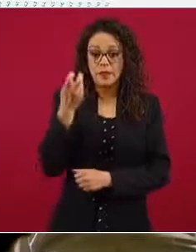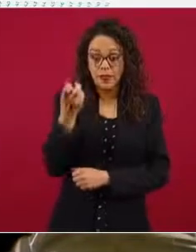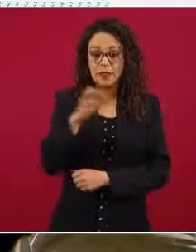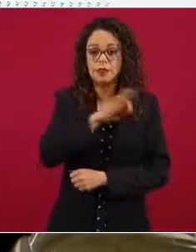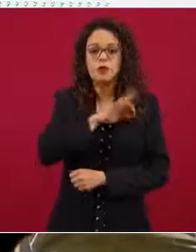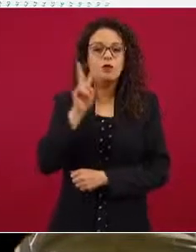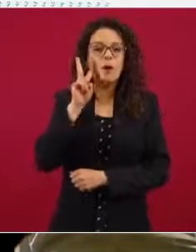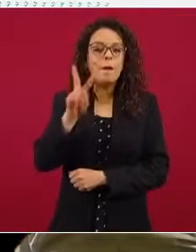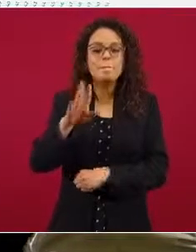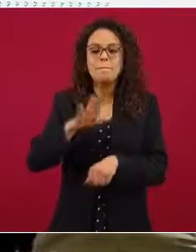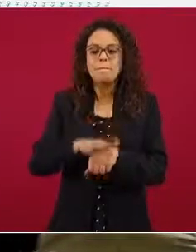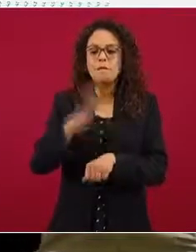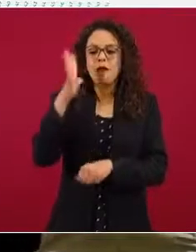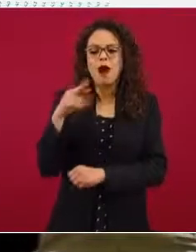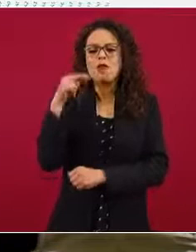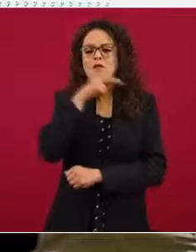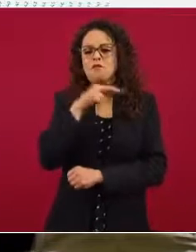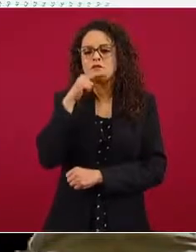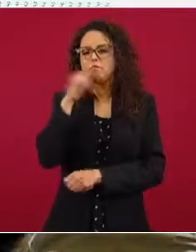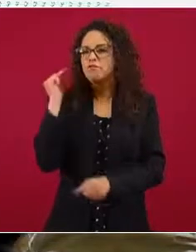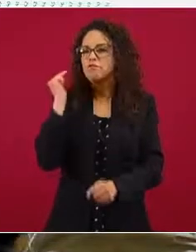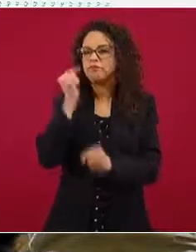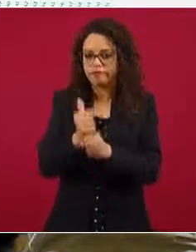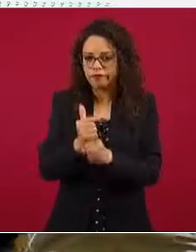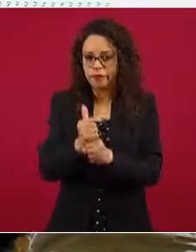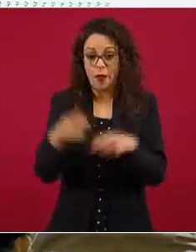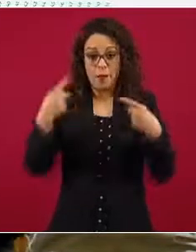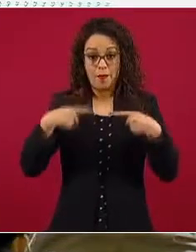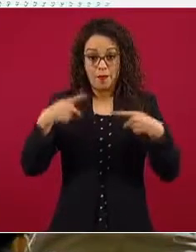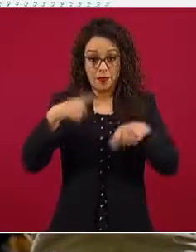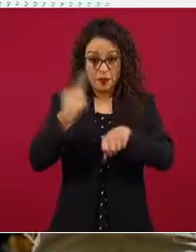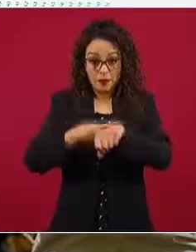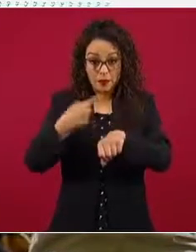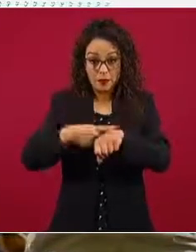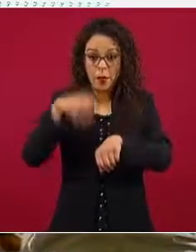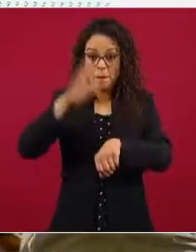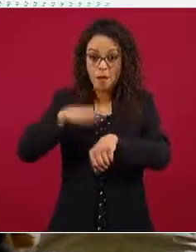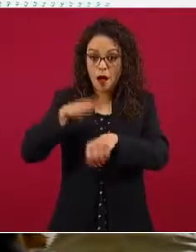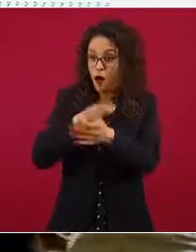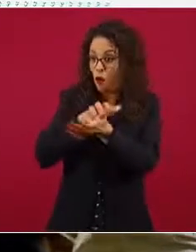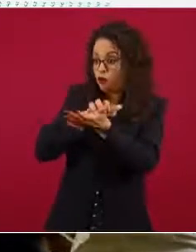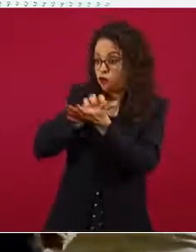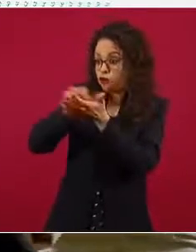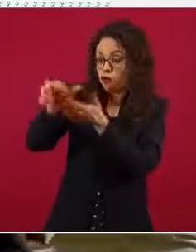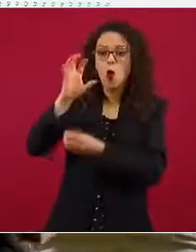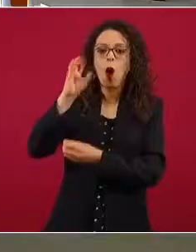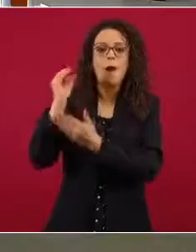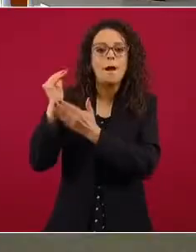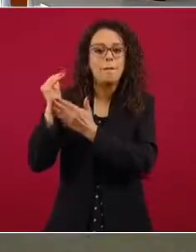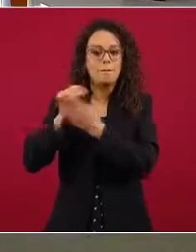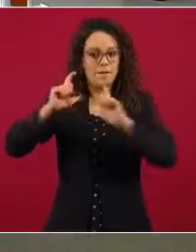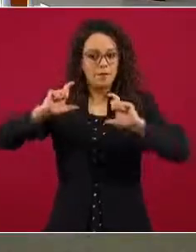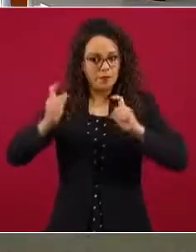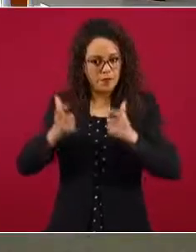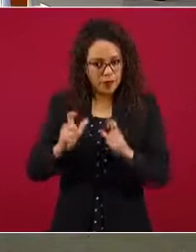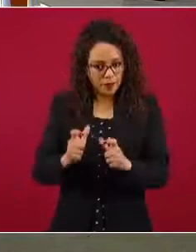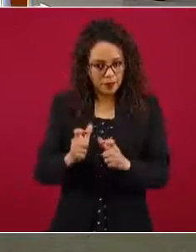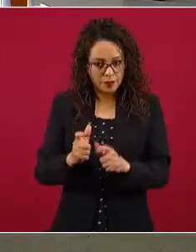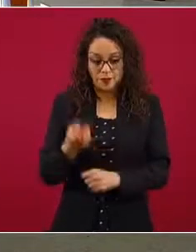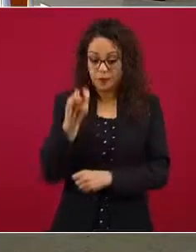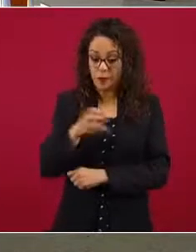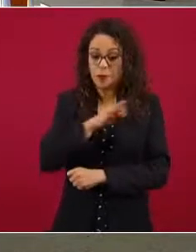manera rápida si la cantidad de personas enfermas aumenta o disminuye. Para ilustrarlo, aquí tenemos de la semana